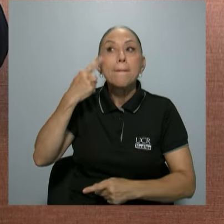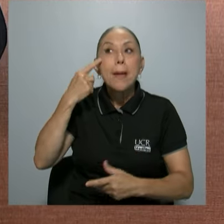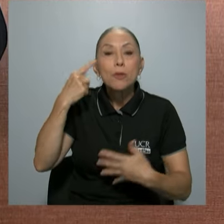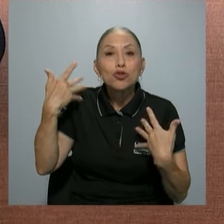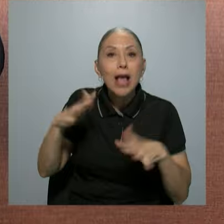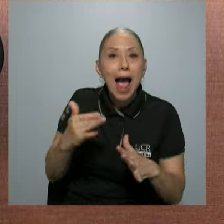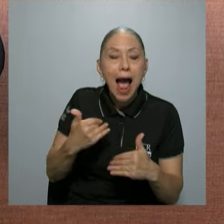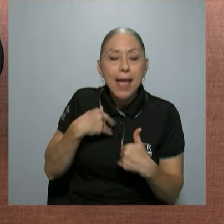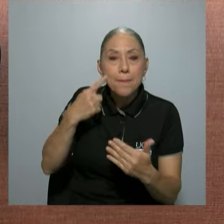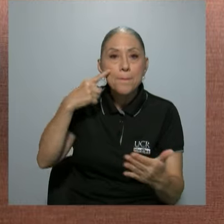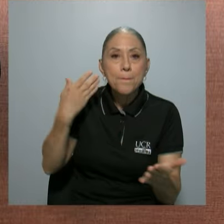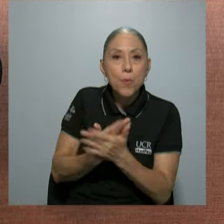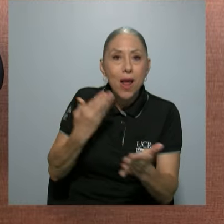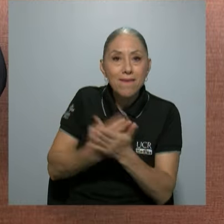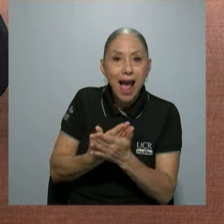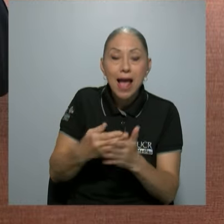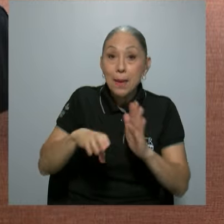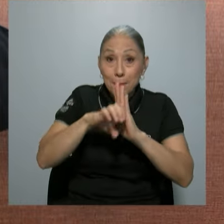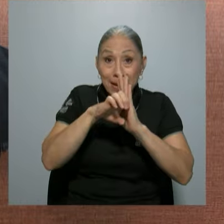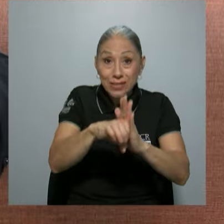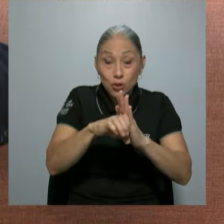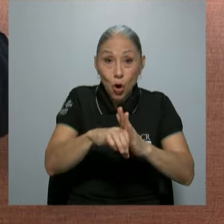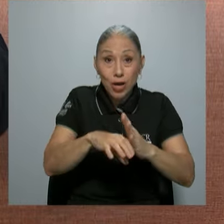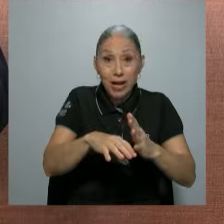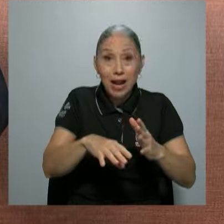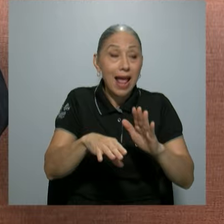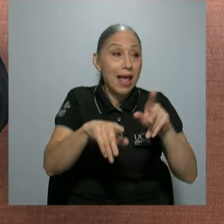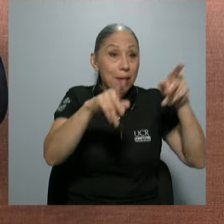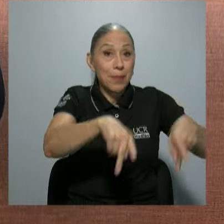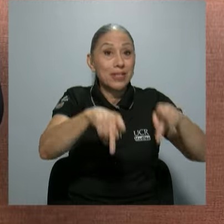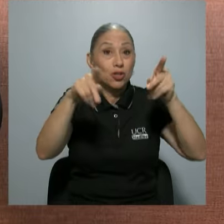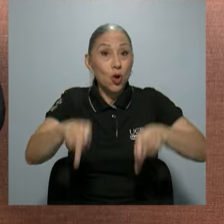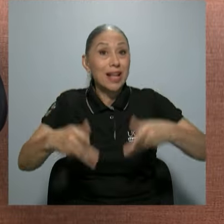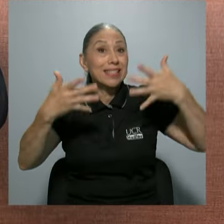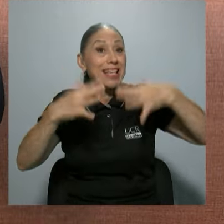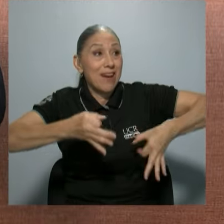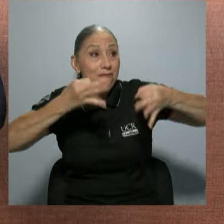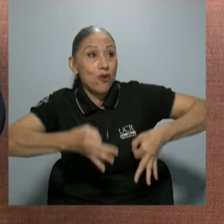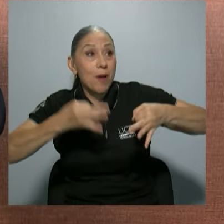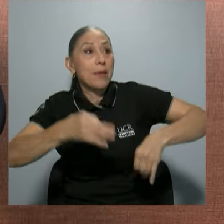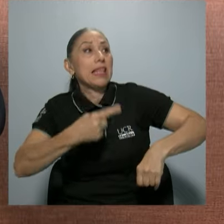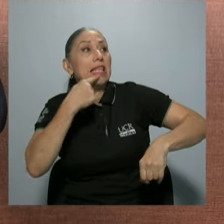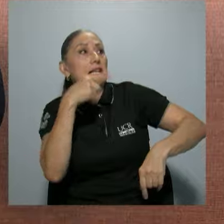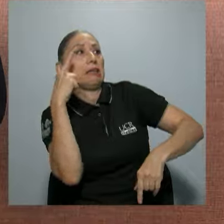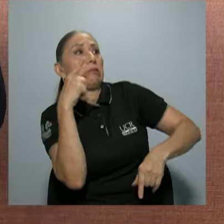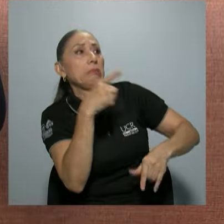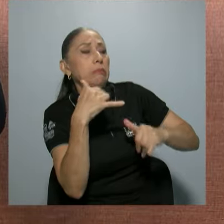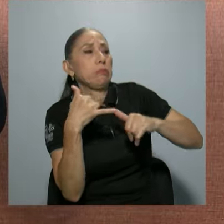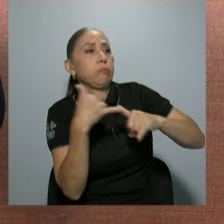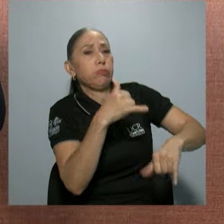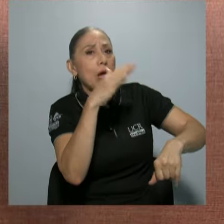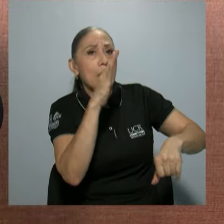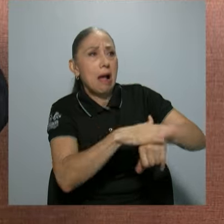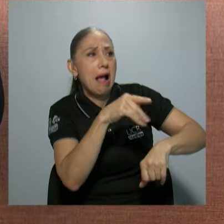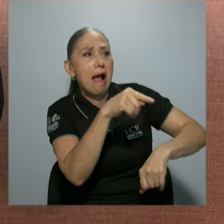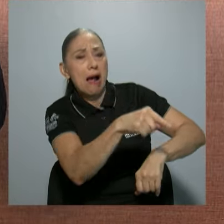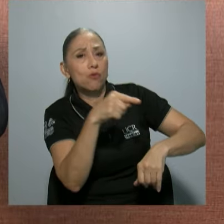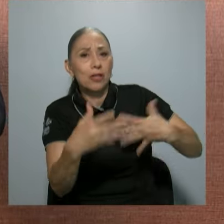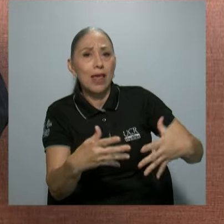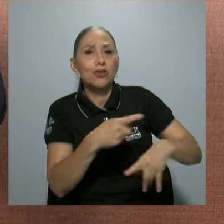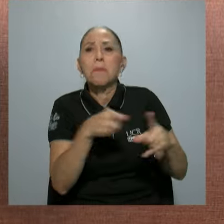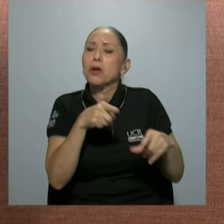de que son acusados formalmente y se aferran y se sostienen al poder de forma